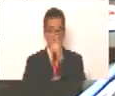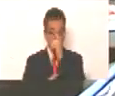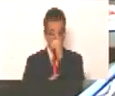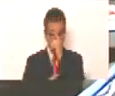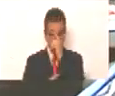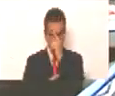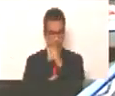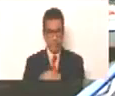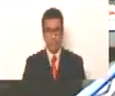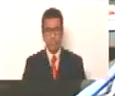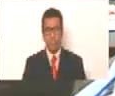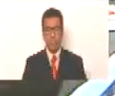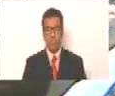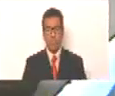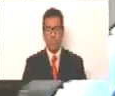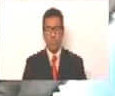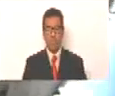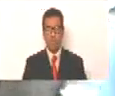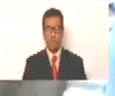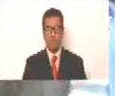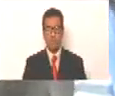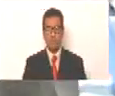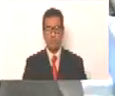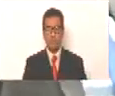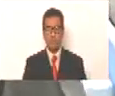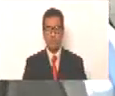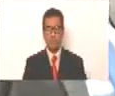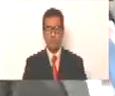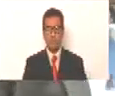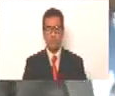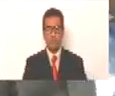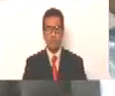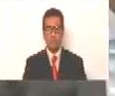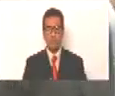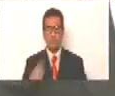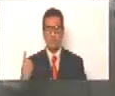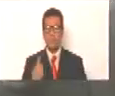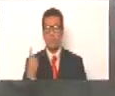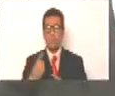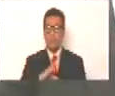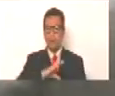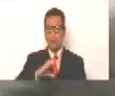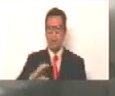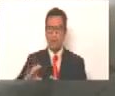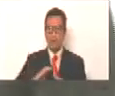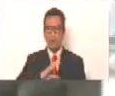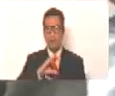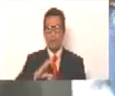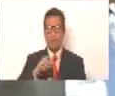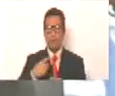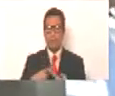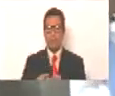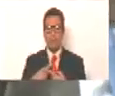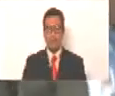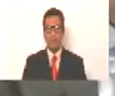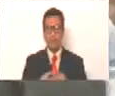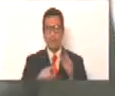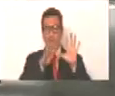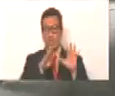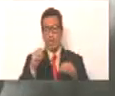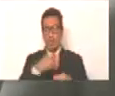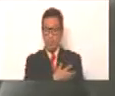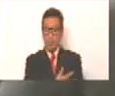que impuso no solo una cultura distinta, no solo diezmaron 90 millones de personas de estos